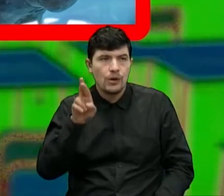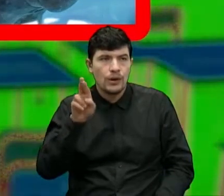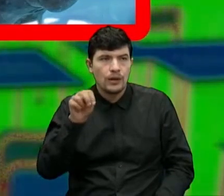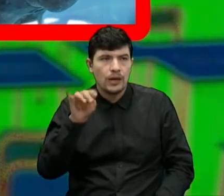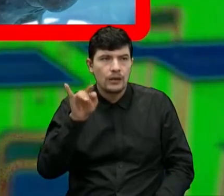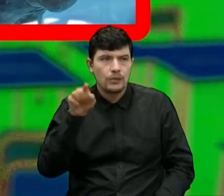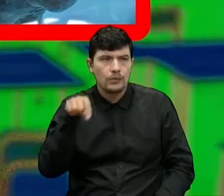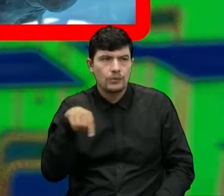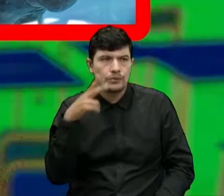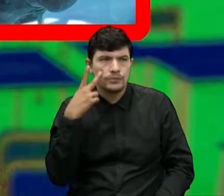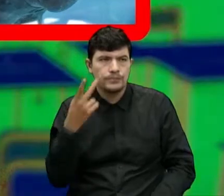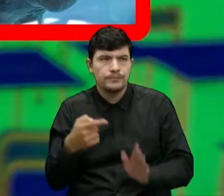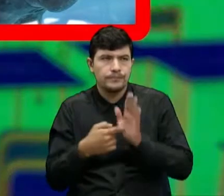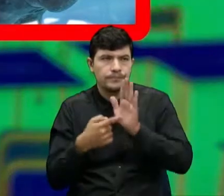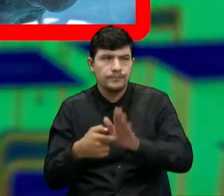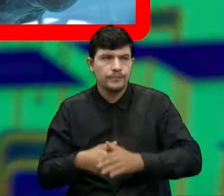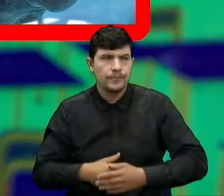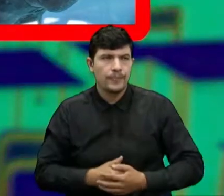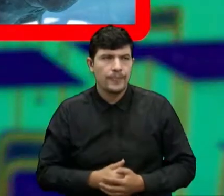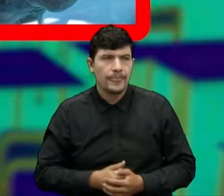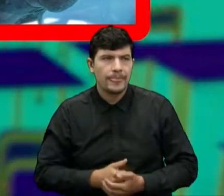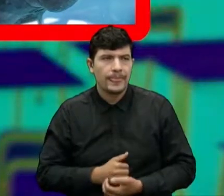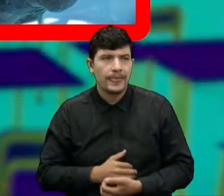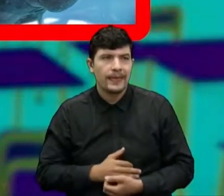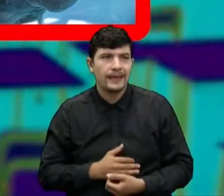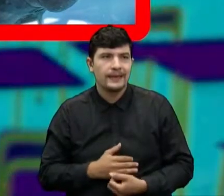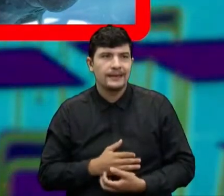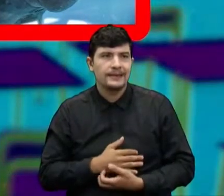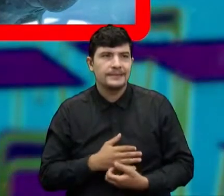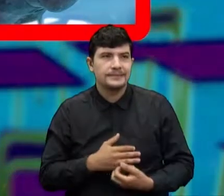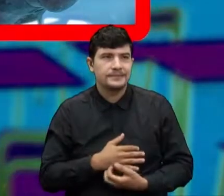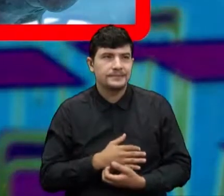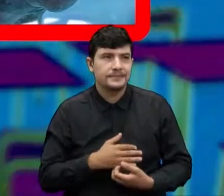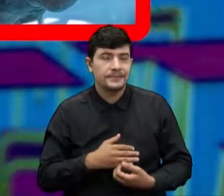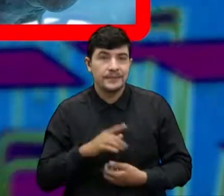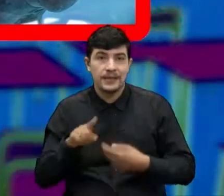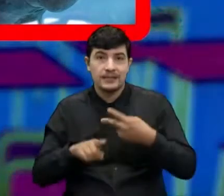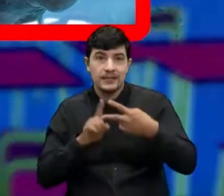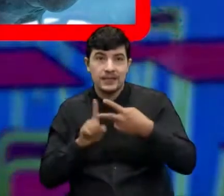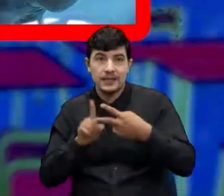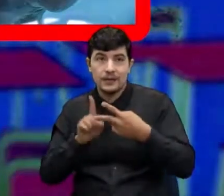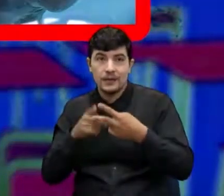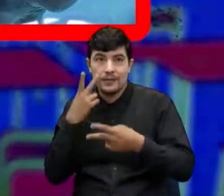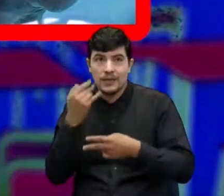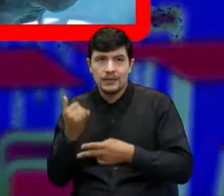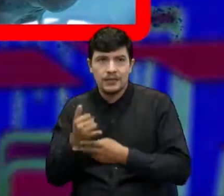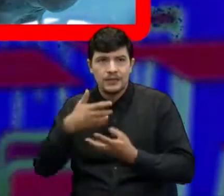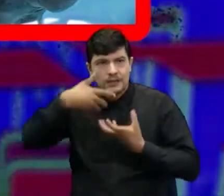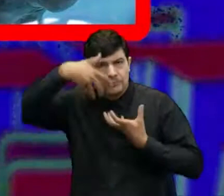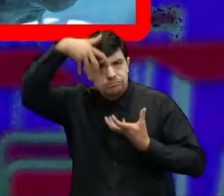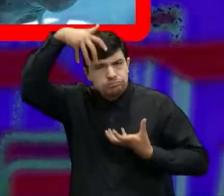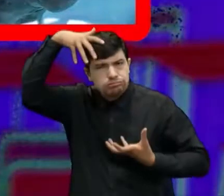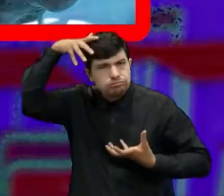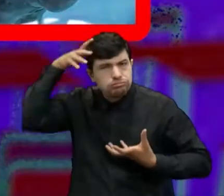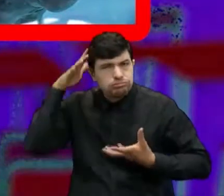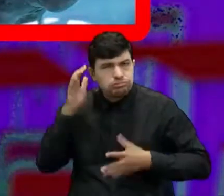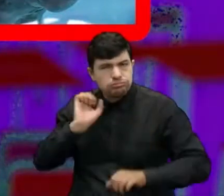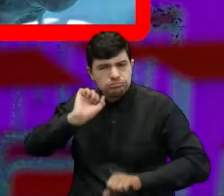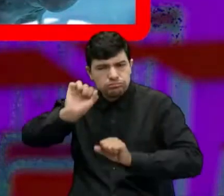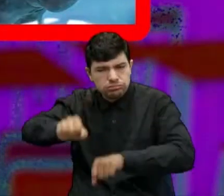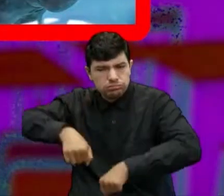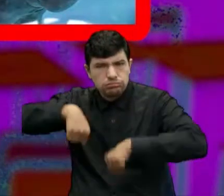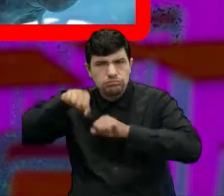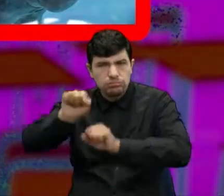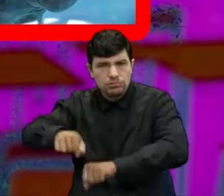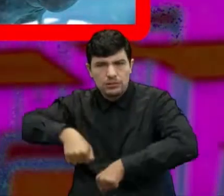el nombre científico El nombre científico Ok muy bien Y tenemos como segundo Segunda especie Un jaguar ¿Cuál es el nombre